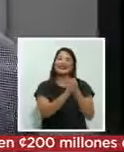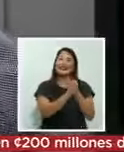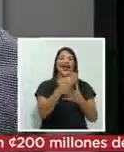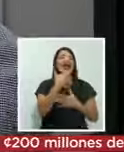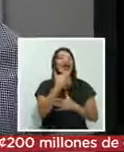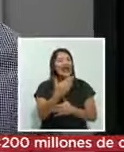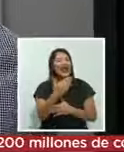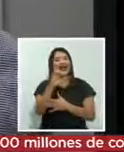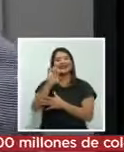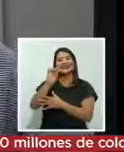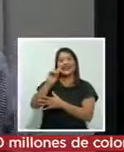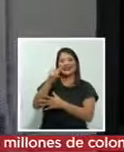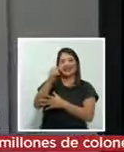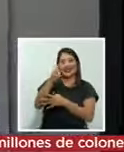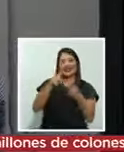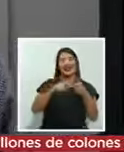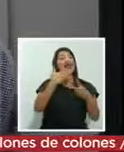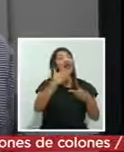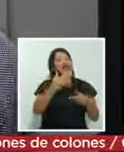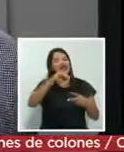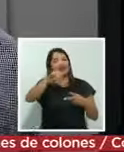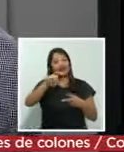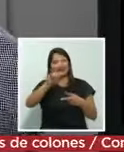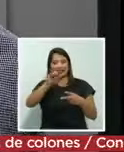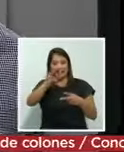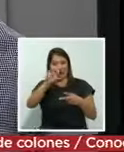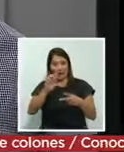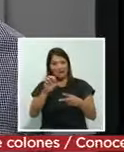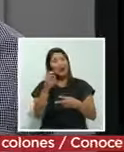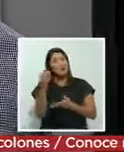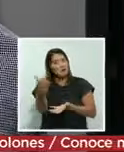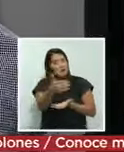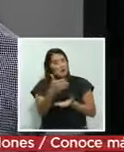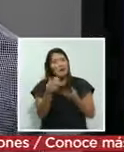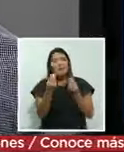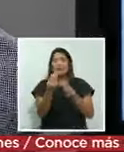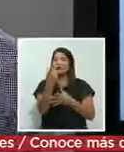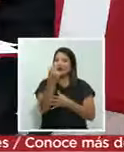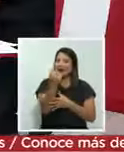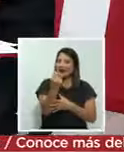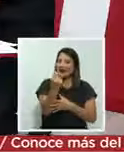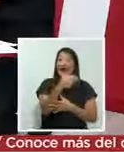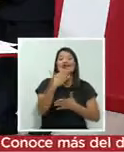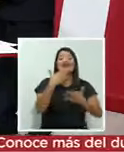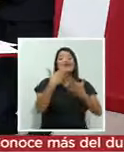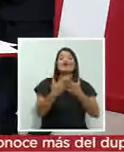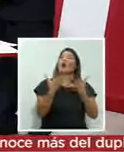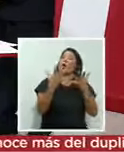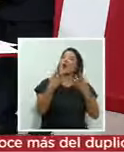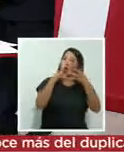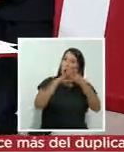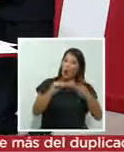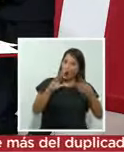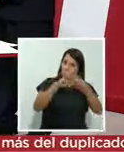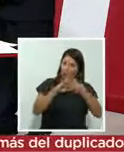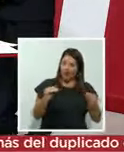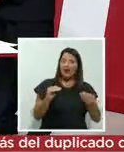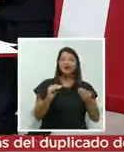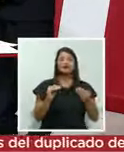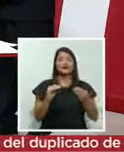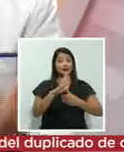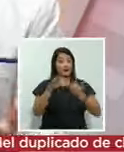don Edgar. Gracias, don Jaime, que se lleva buena platita. Y, bueno, quiero contarles a todos ustedes